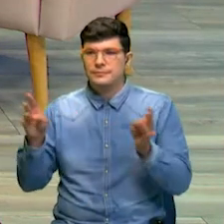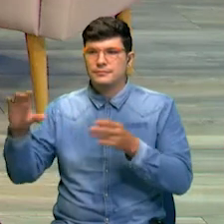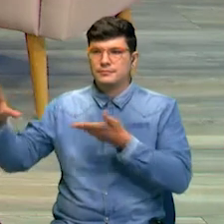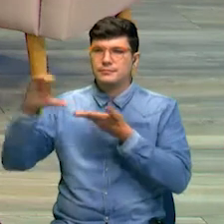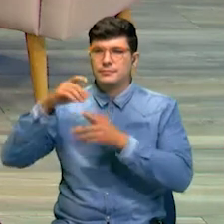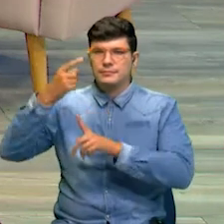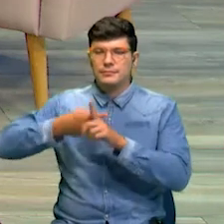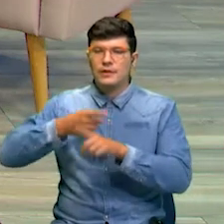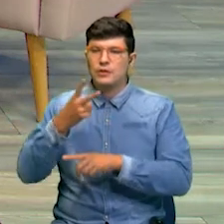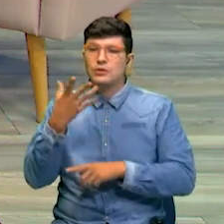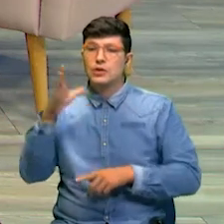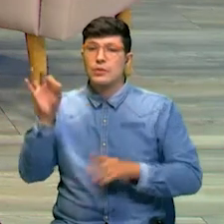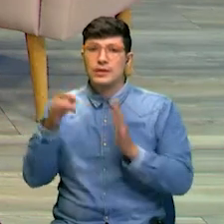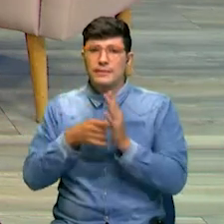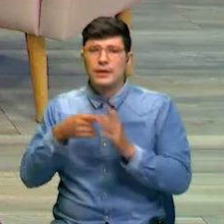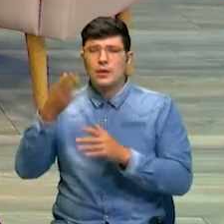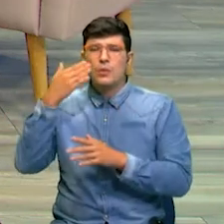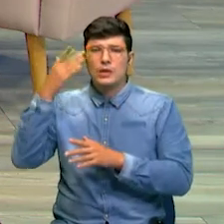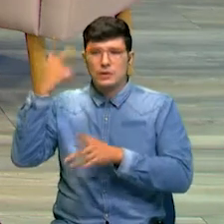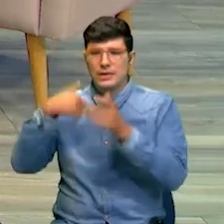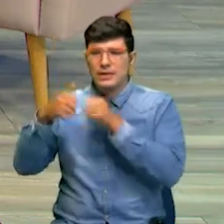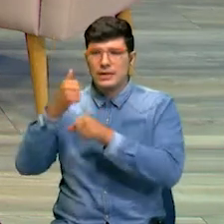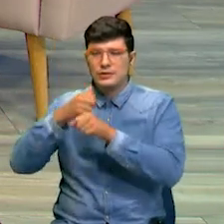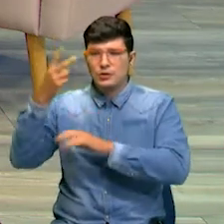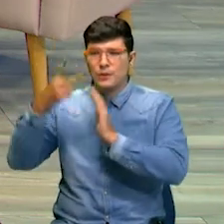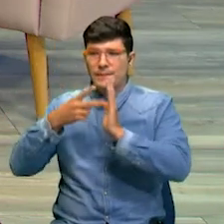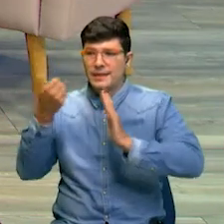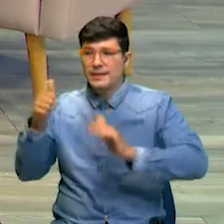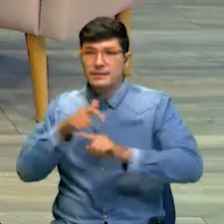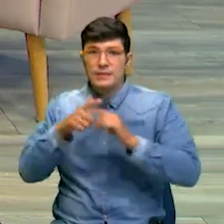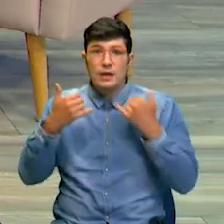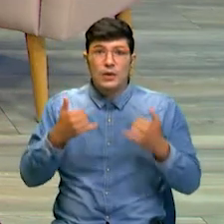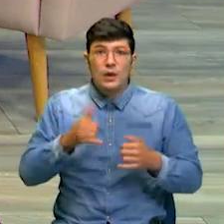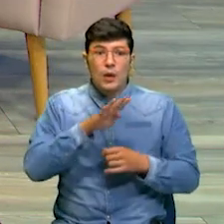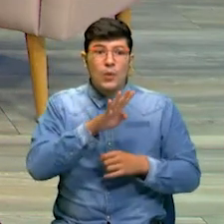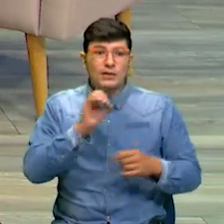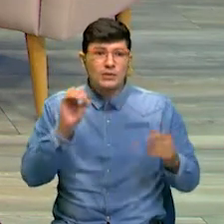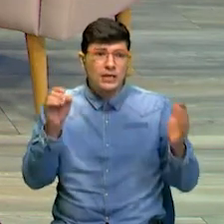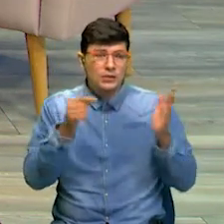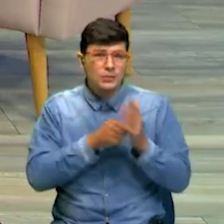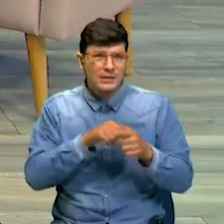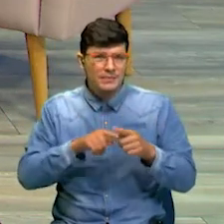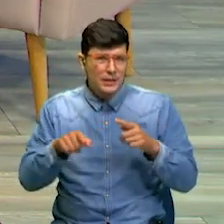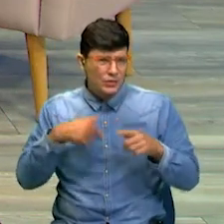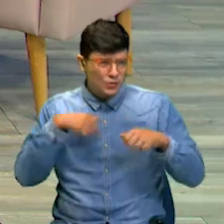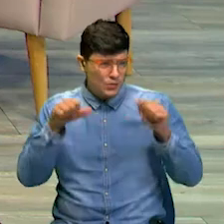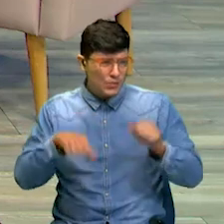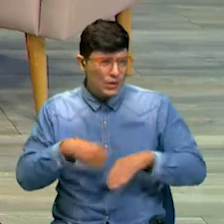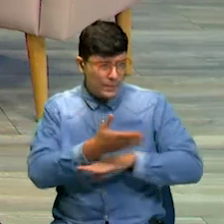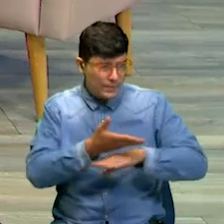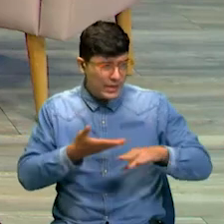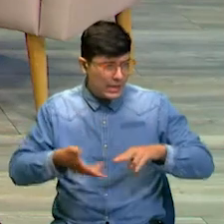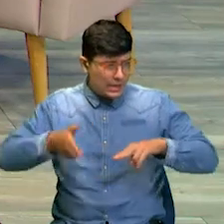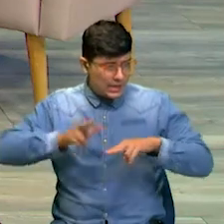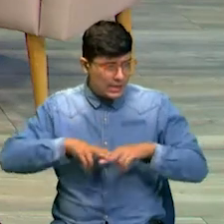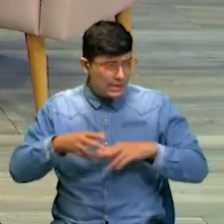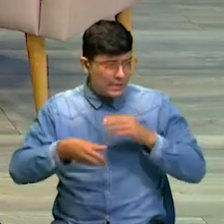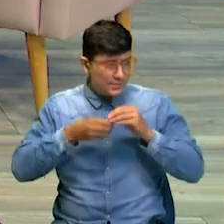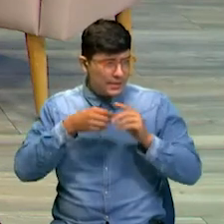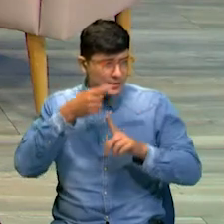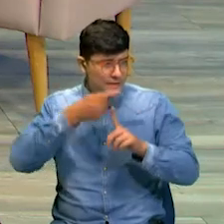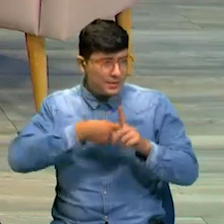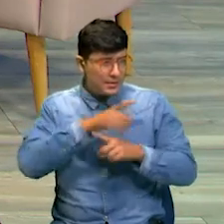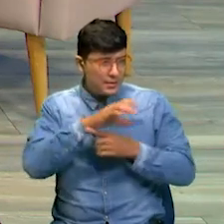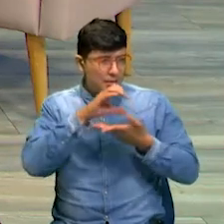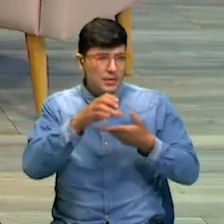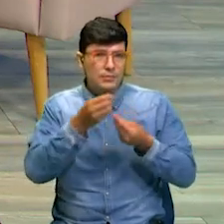de alimentos de 250,000, eso fue en el 2010, y en estos momentos está en 400,000. ¿Será que yo puedo pedir un aumento de cuota? Muchísimas